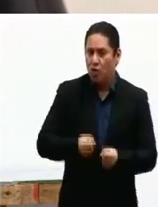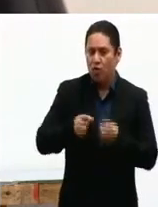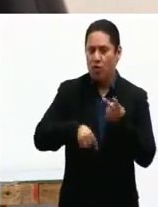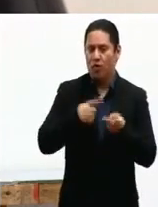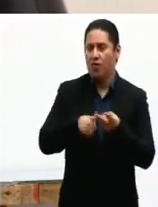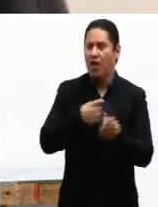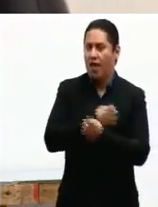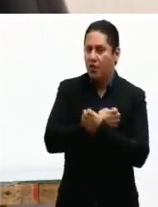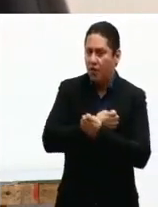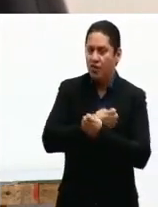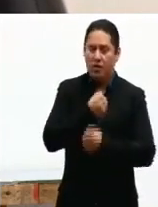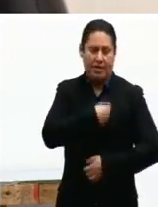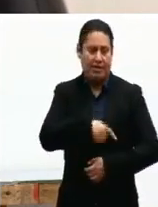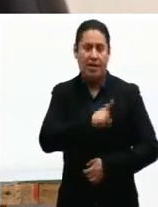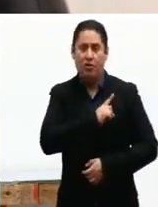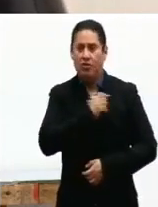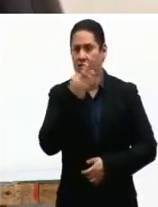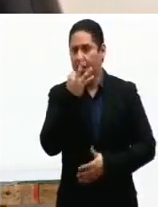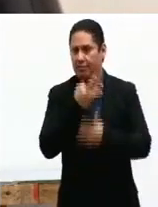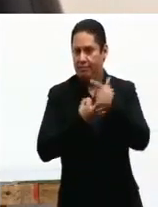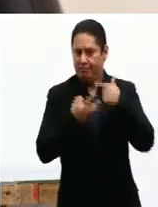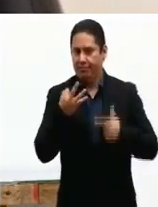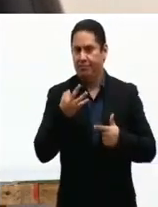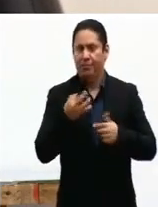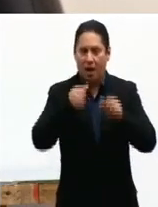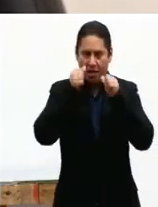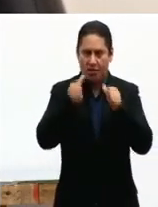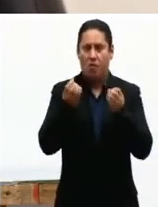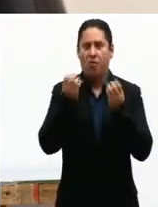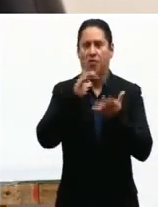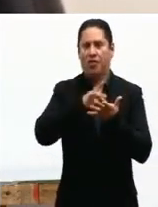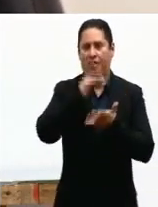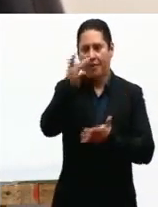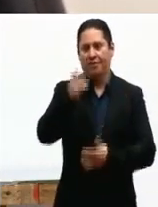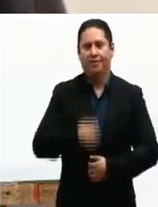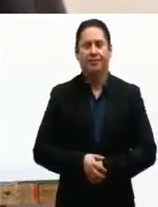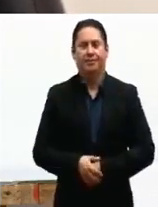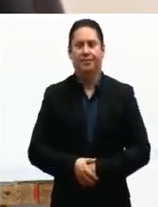educación y la salud pública. Por su atención, muchas gracias. Es cuanto, diputado presidente.